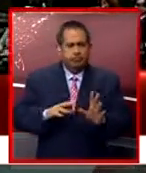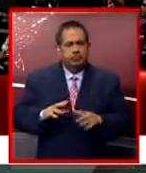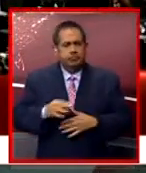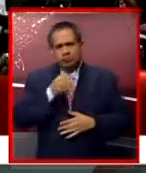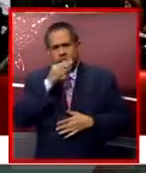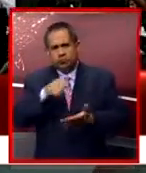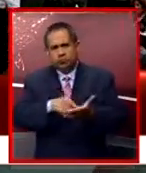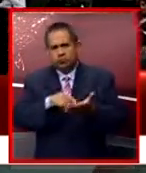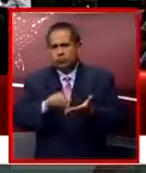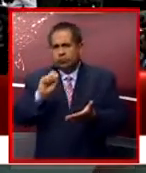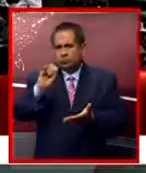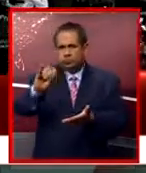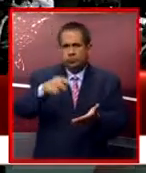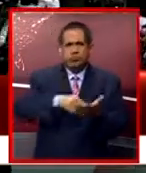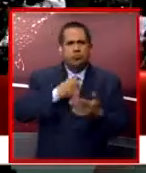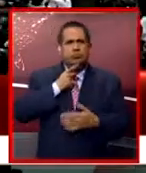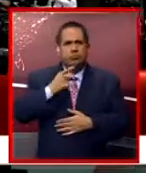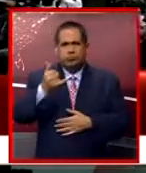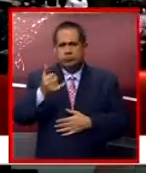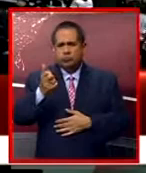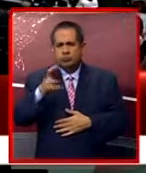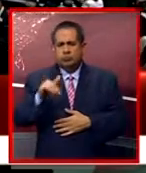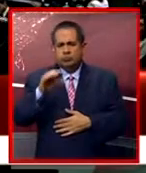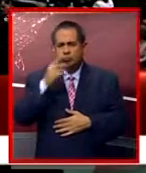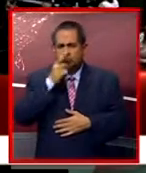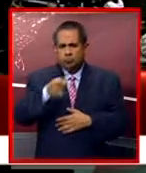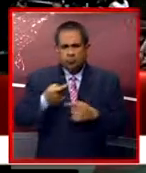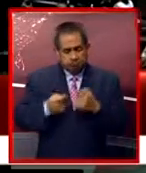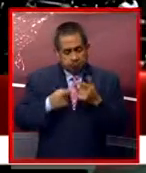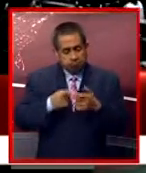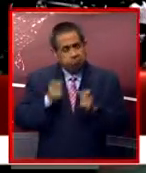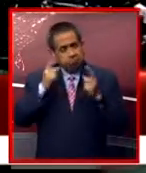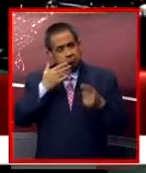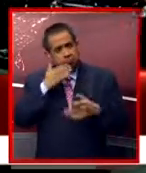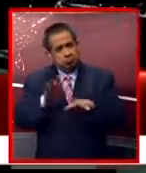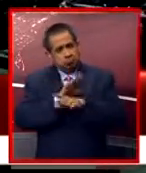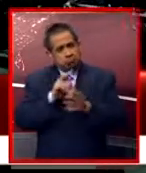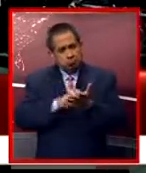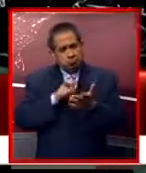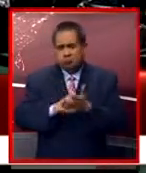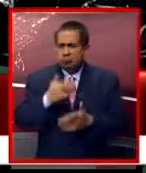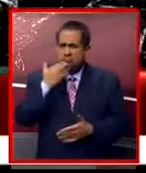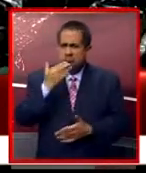su voto a favor, el diputado Jericó Abramo destacó los ajustes hechos en las comisiones.